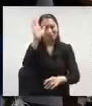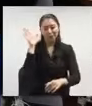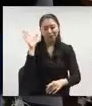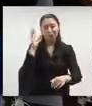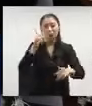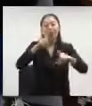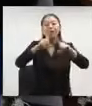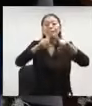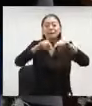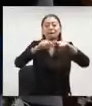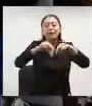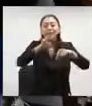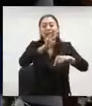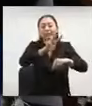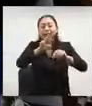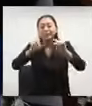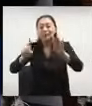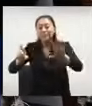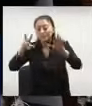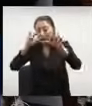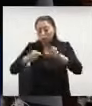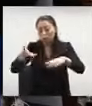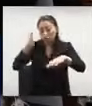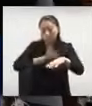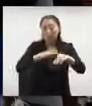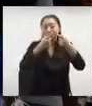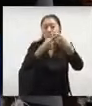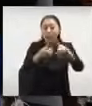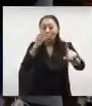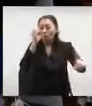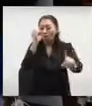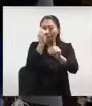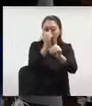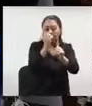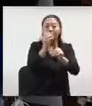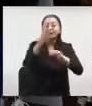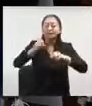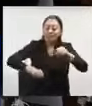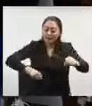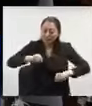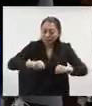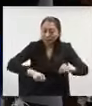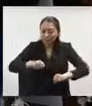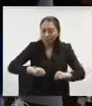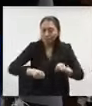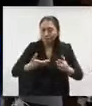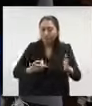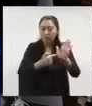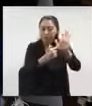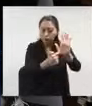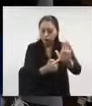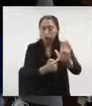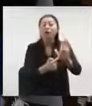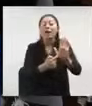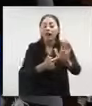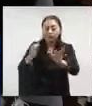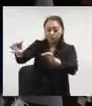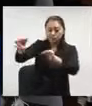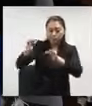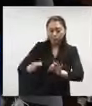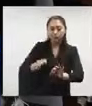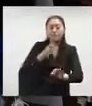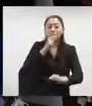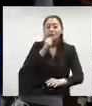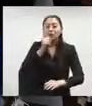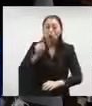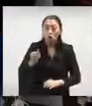36 personas más, pero la intención es que el día de septiembre que esté indicado, traigamos a los mejores candidatos aquí